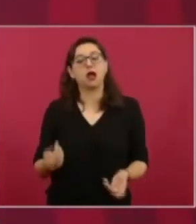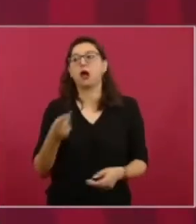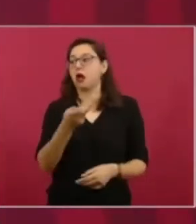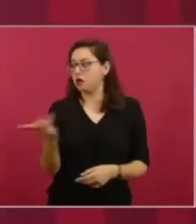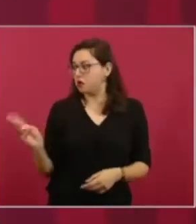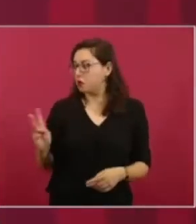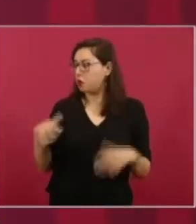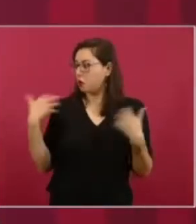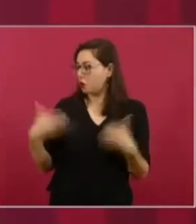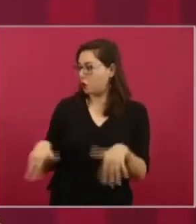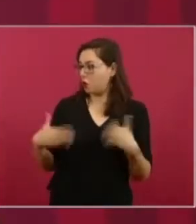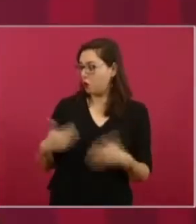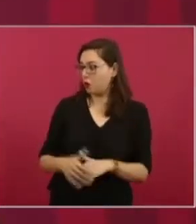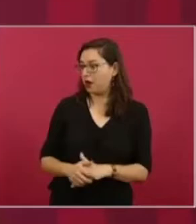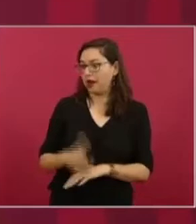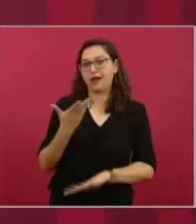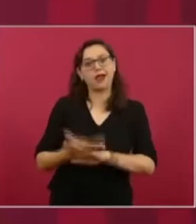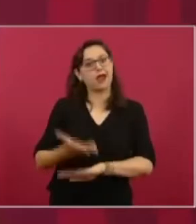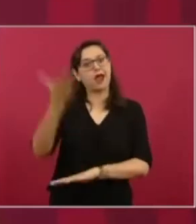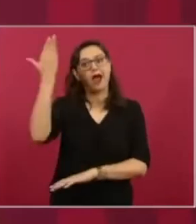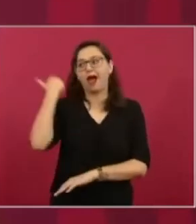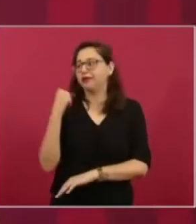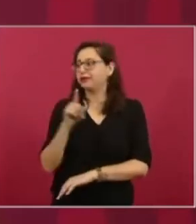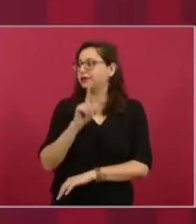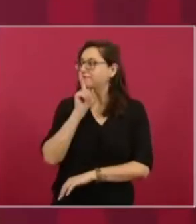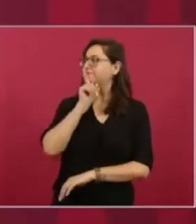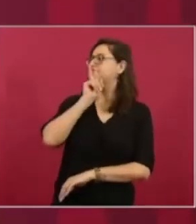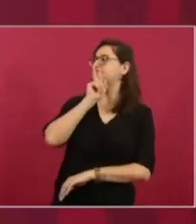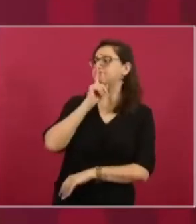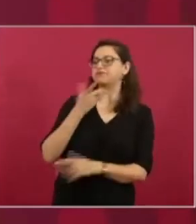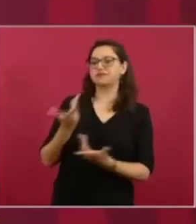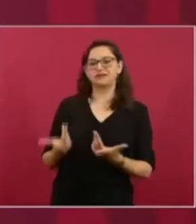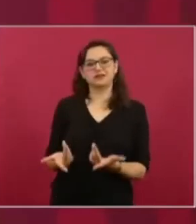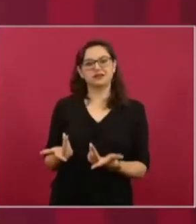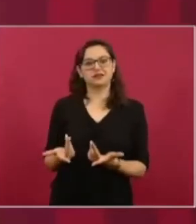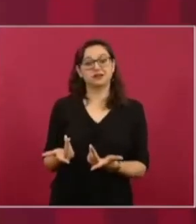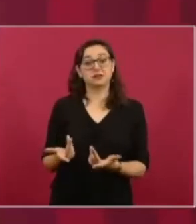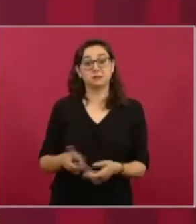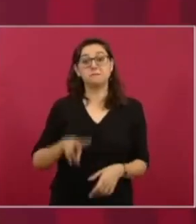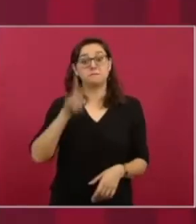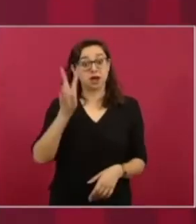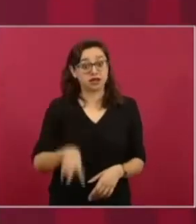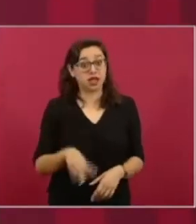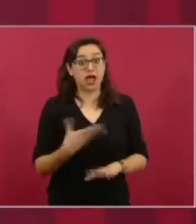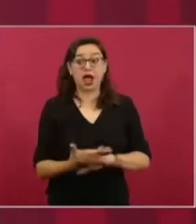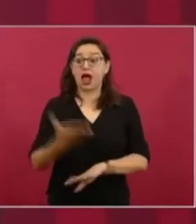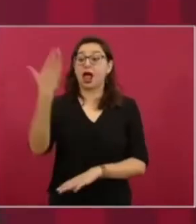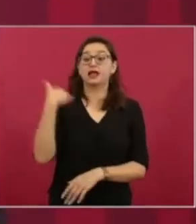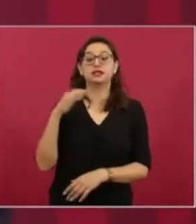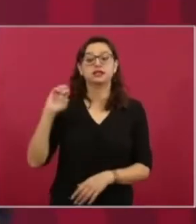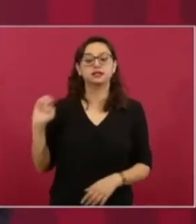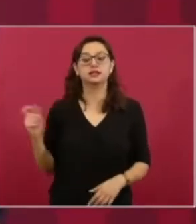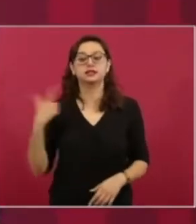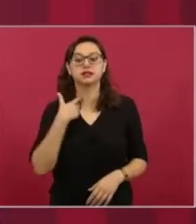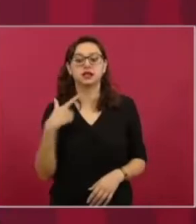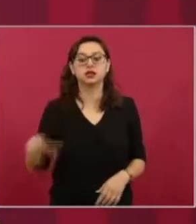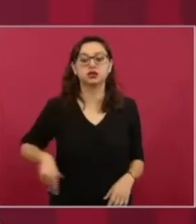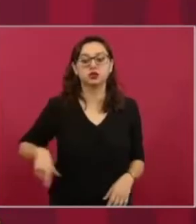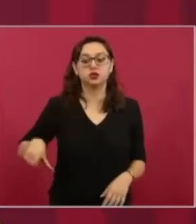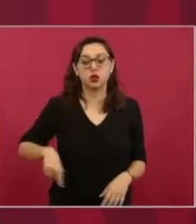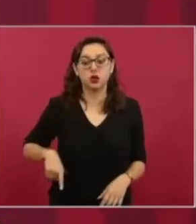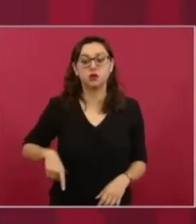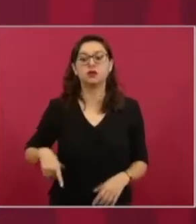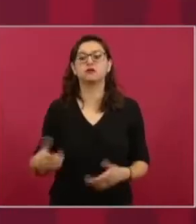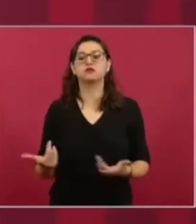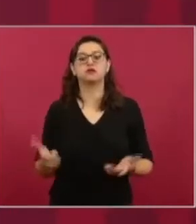cuando de verdad desde el Estado se promovía la destrucción